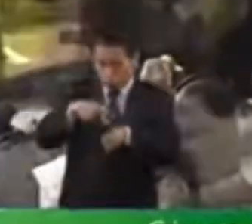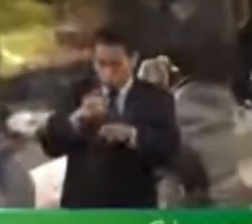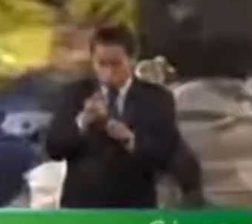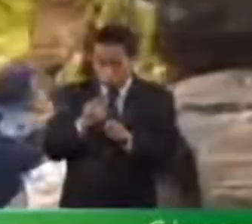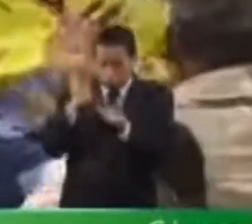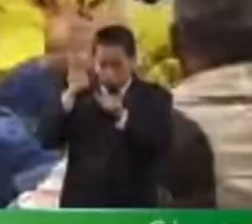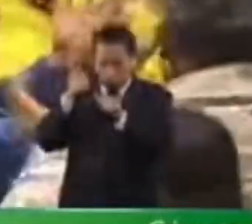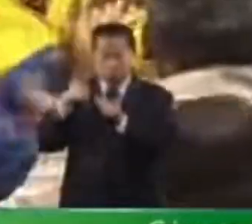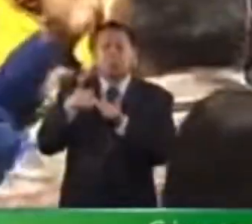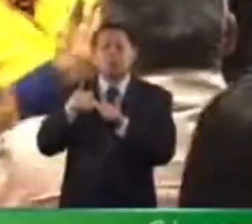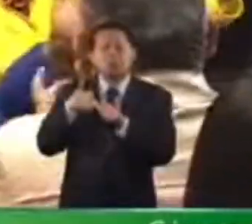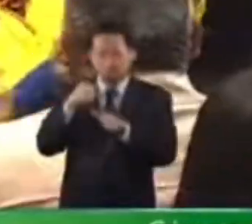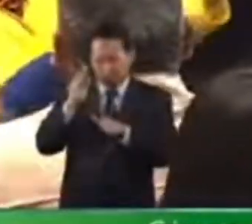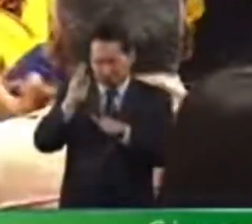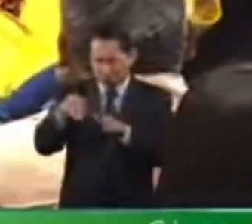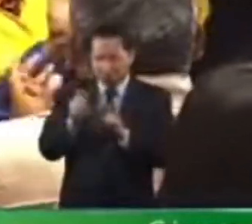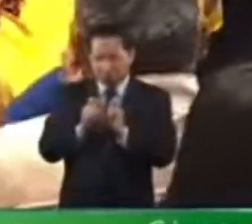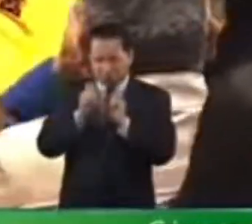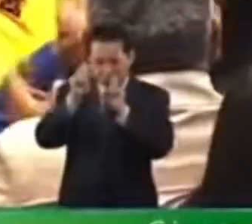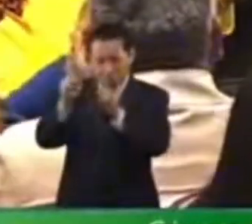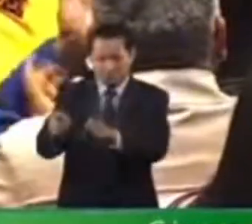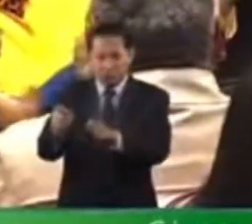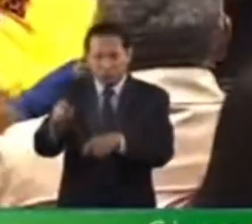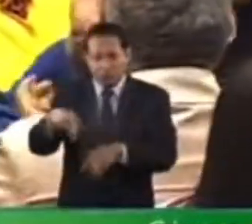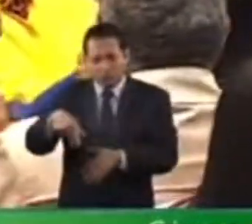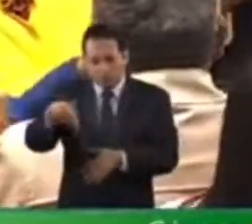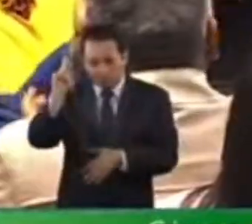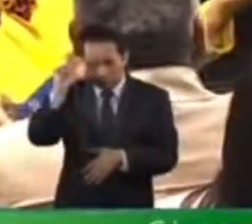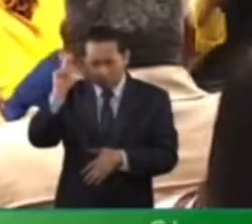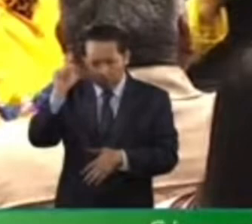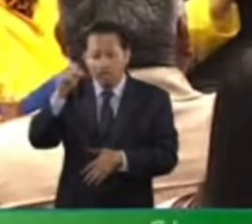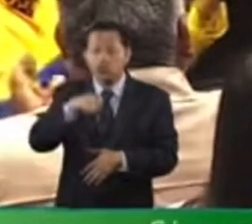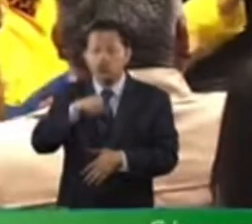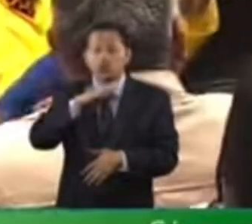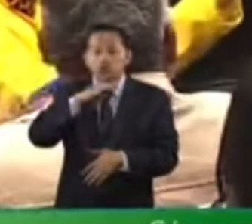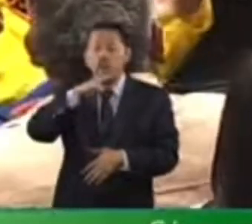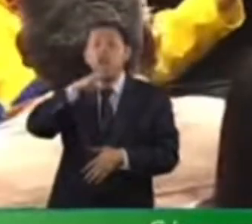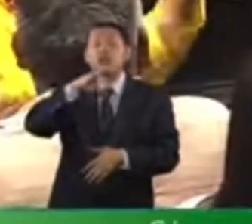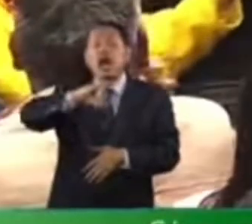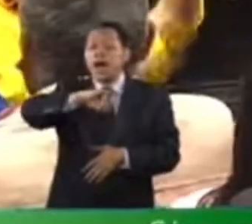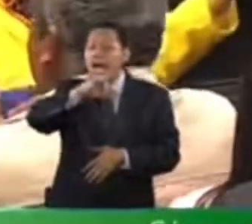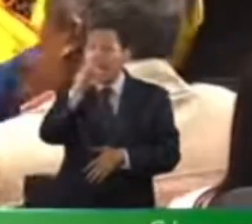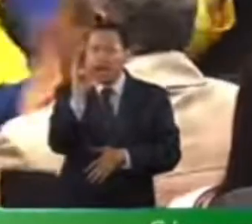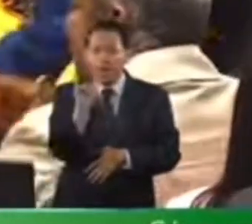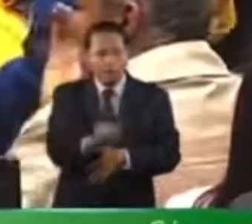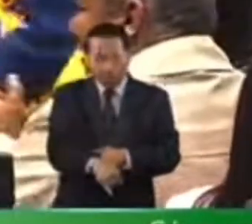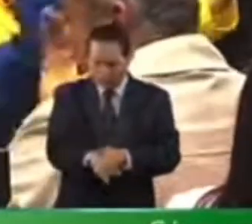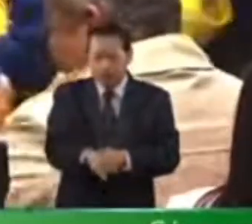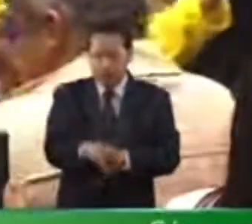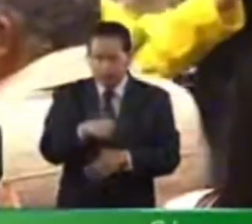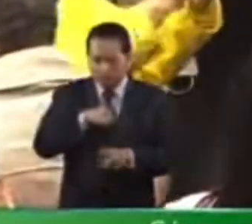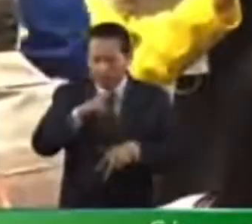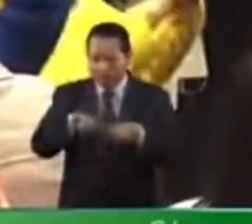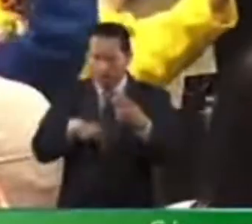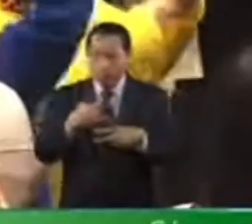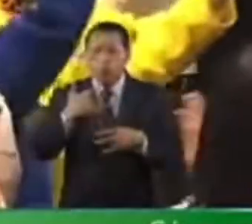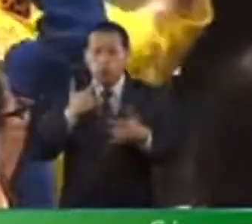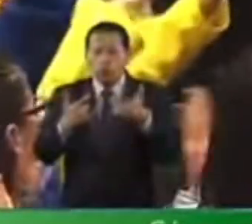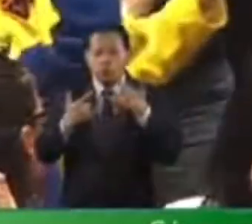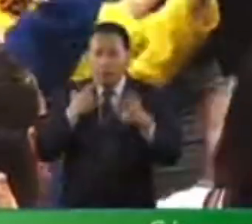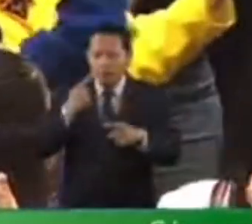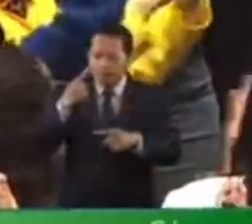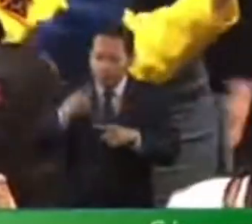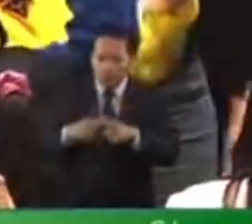los entrego, pero la dignidad jamás. Vamos a luchar por